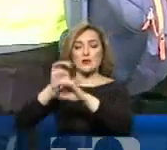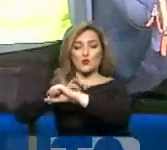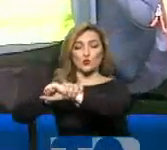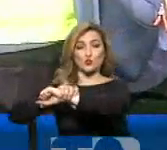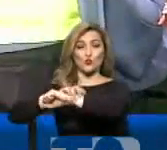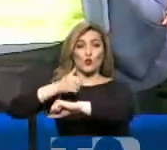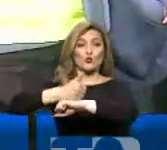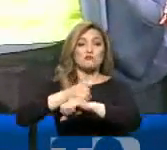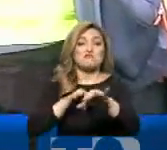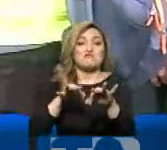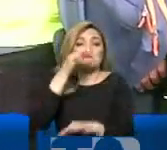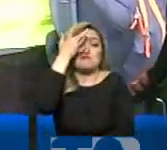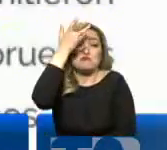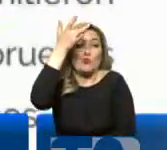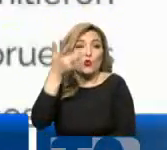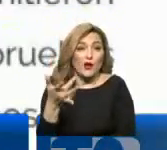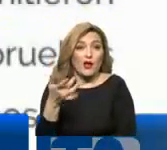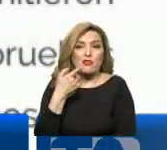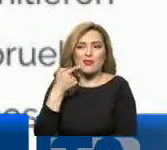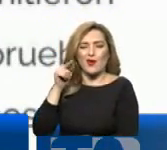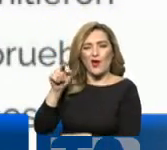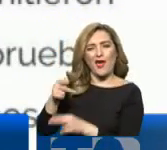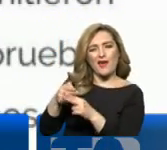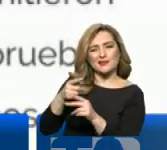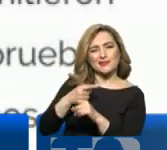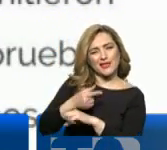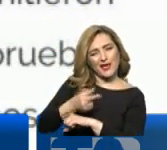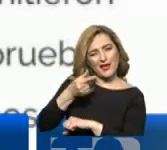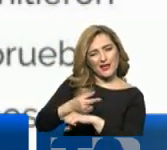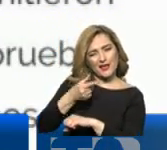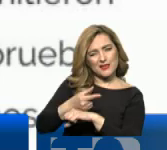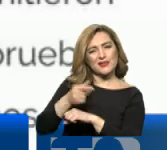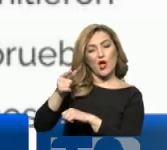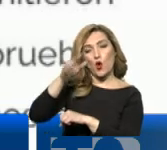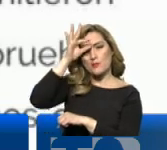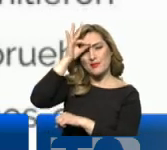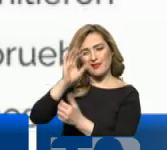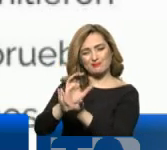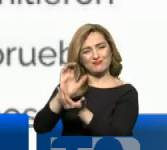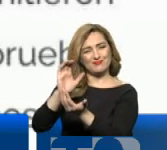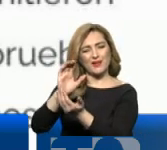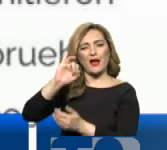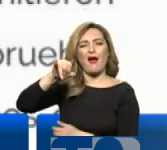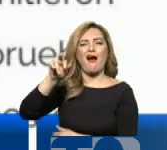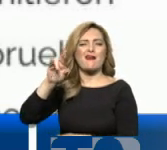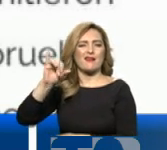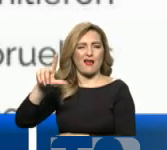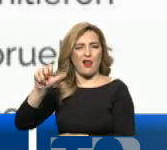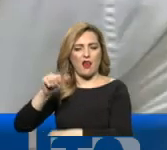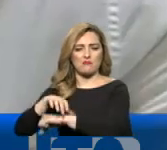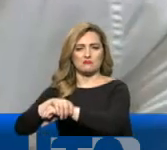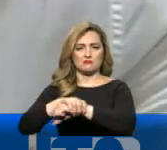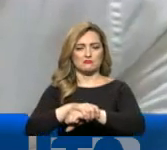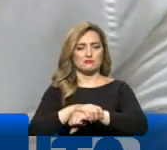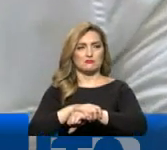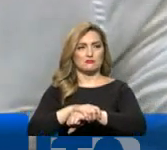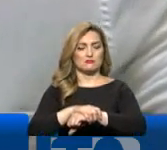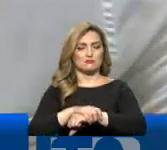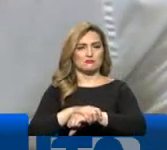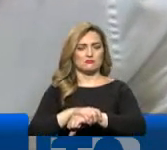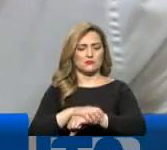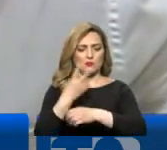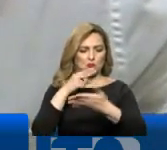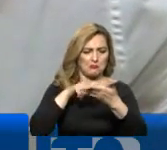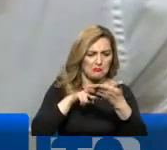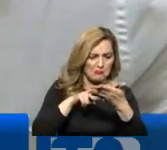aún no han explicado por qué inicialmente se dijo que el exgerente del hospital Teodoro Maldonado Carbo, Luis Jairala Zuní, no estaba detenido, si ahora